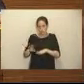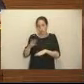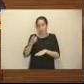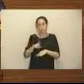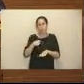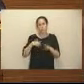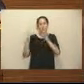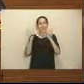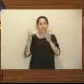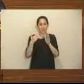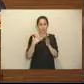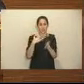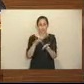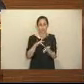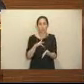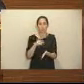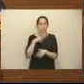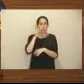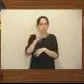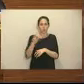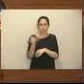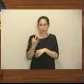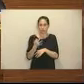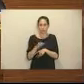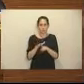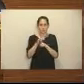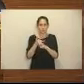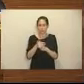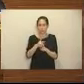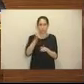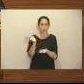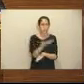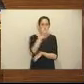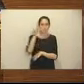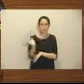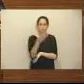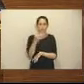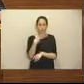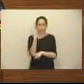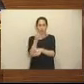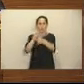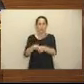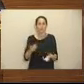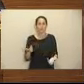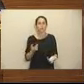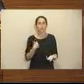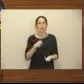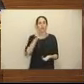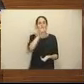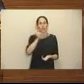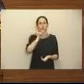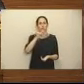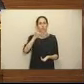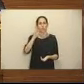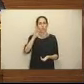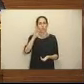pertenezco, he visto ya pasar demasiados trenes. Me veo reflejado en esa canción de Víctor Manuel que empieza diciendo: toda